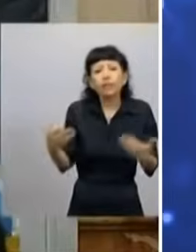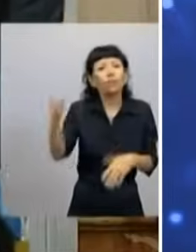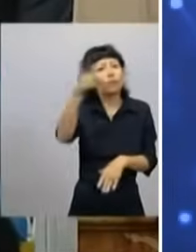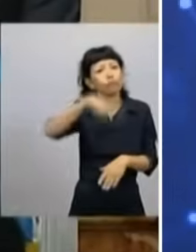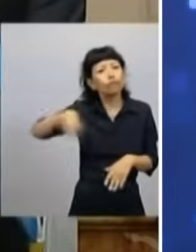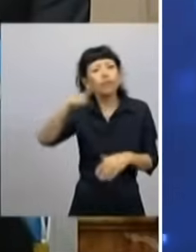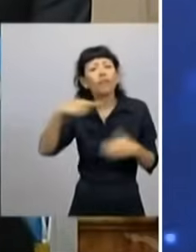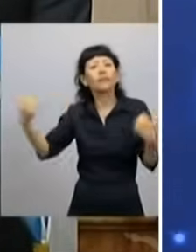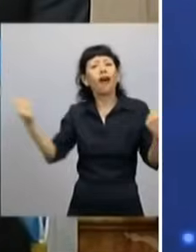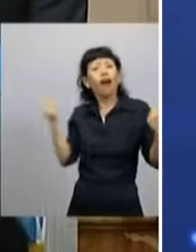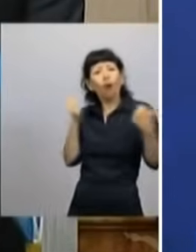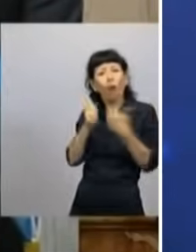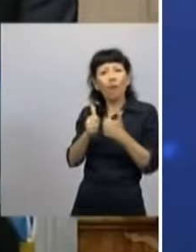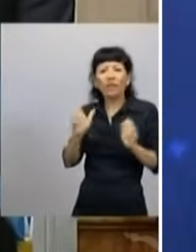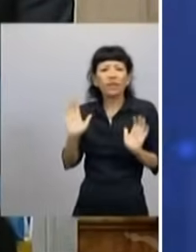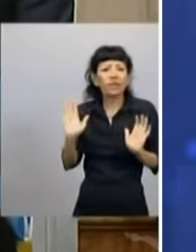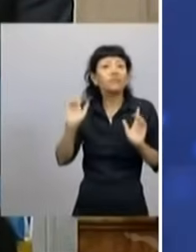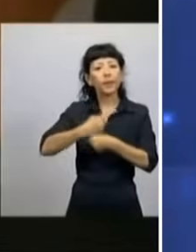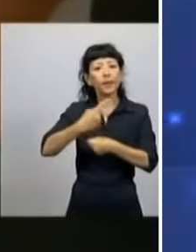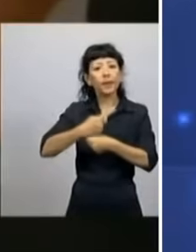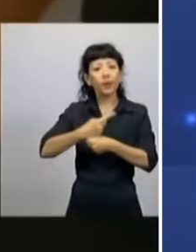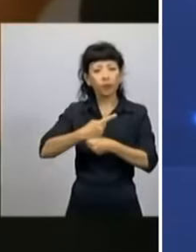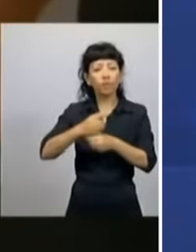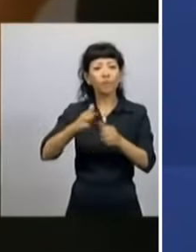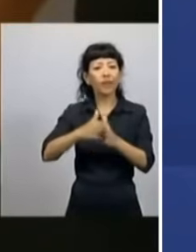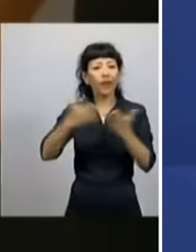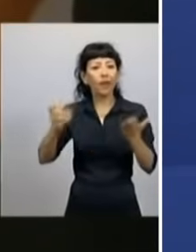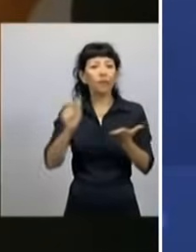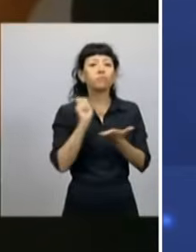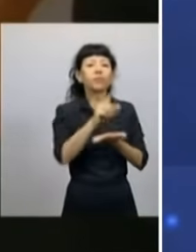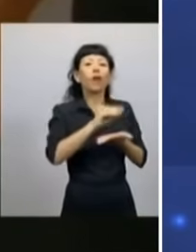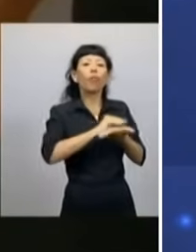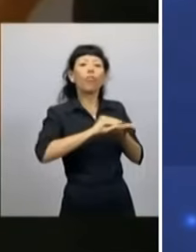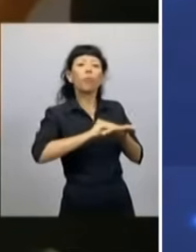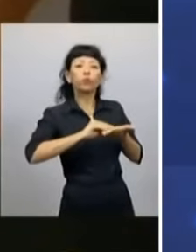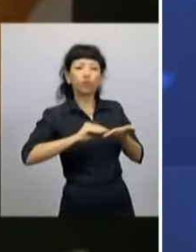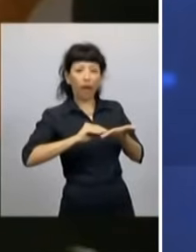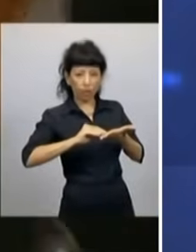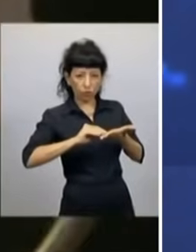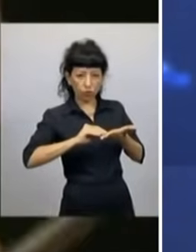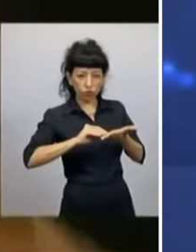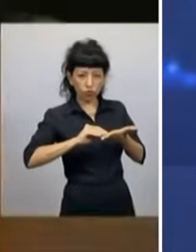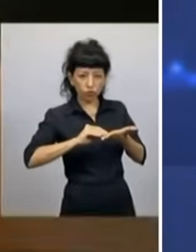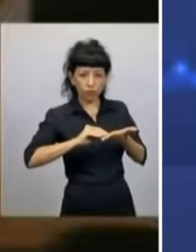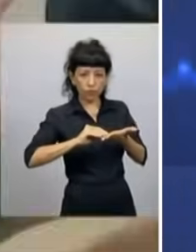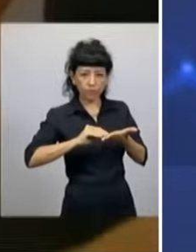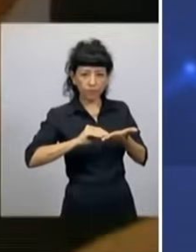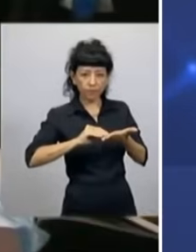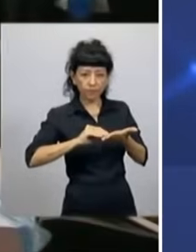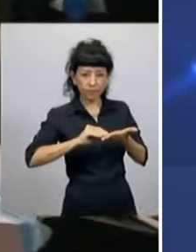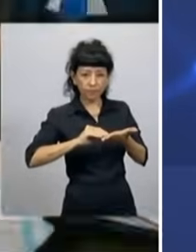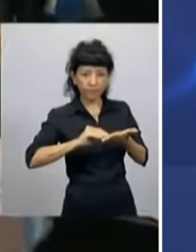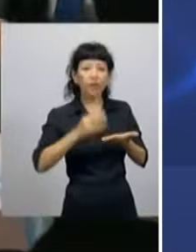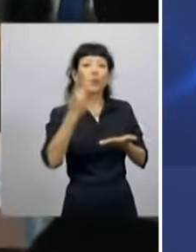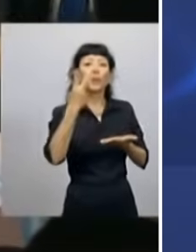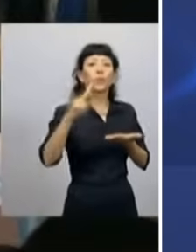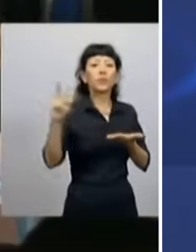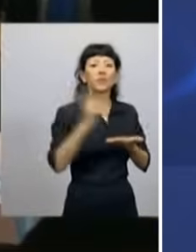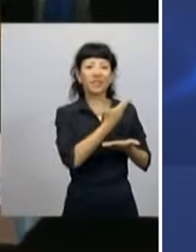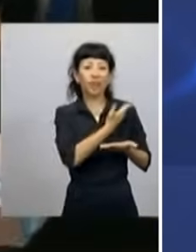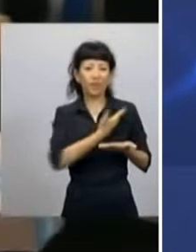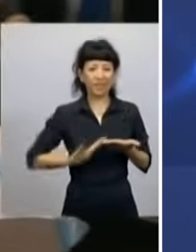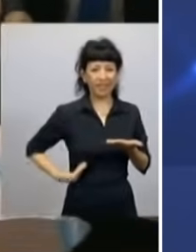¿cuánta credibilidad del presidente va a dejar en el camino de estas promesas? Porque muchas de las promesas que no fueron enunciadas por Caputo, que después